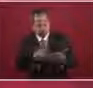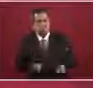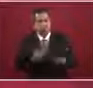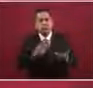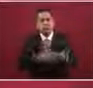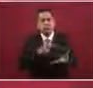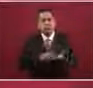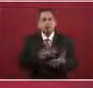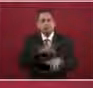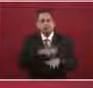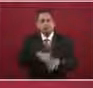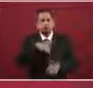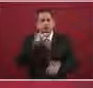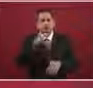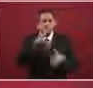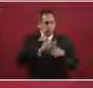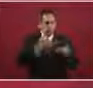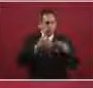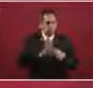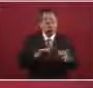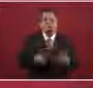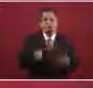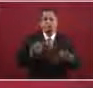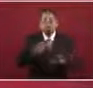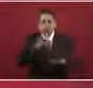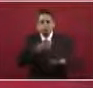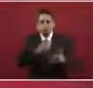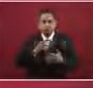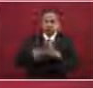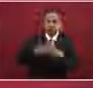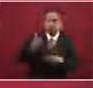corrupción. O sea, cuántas